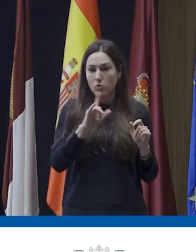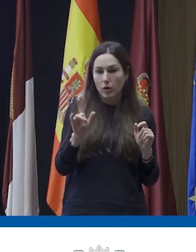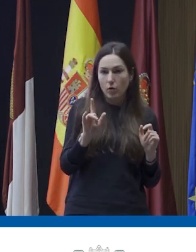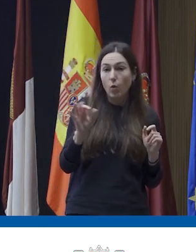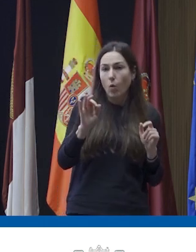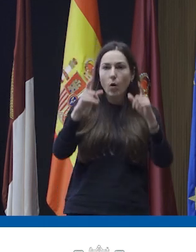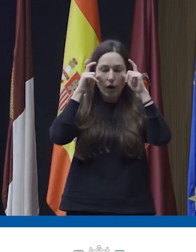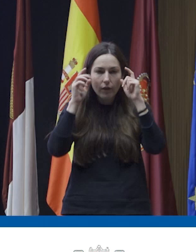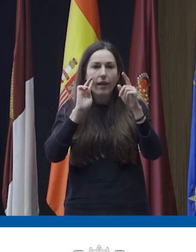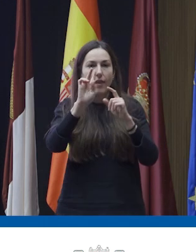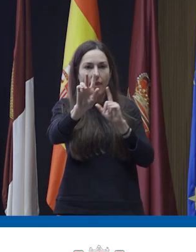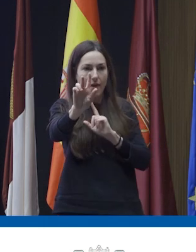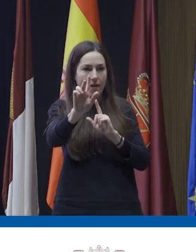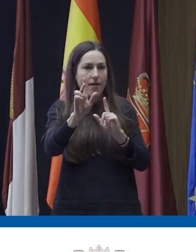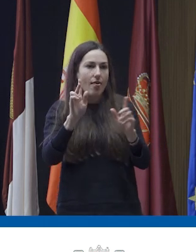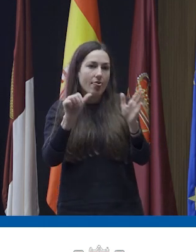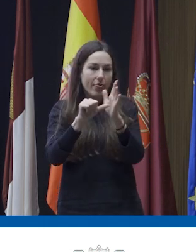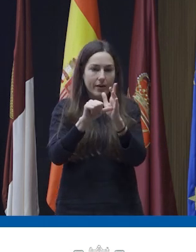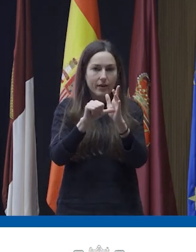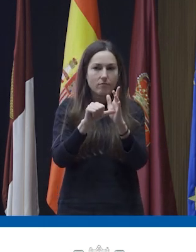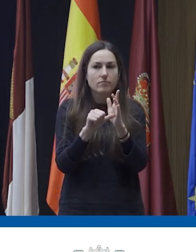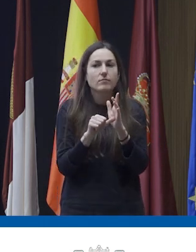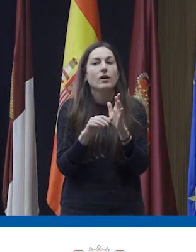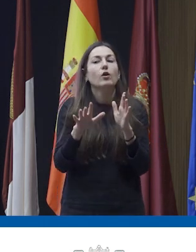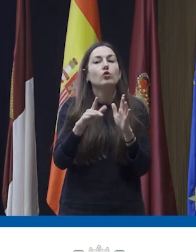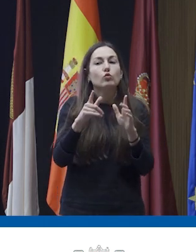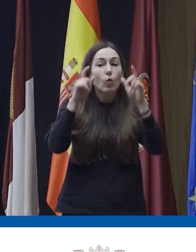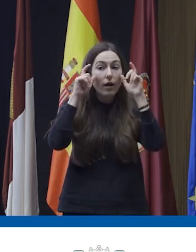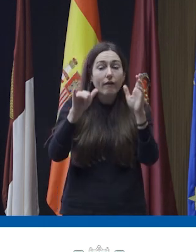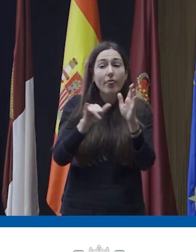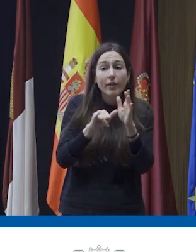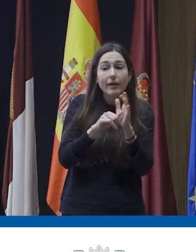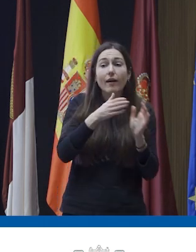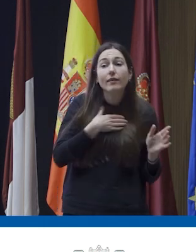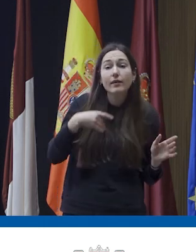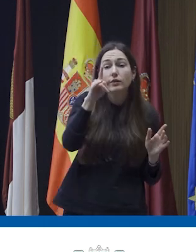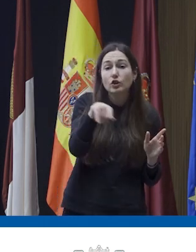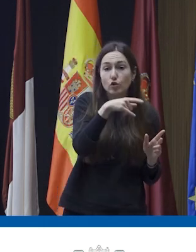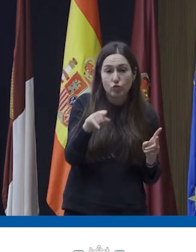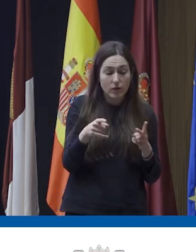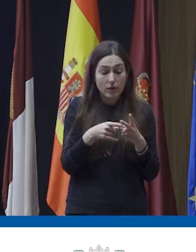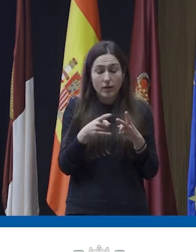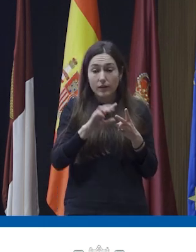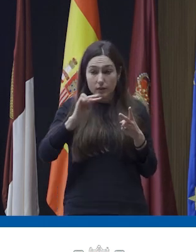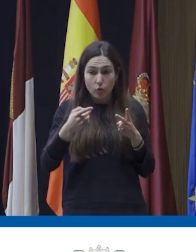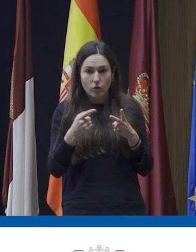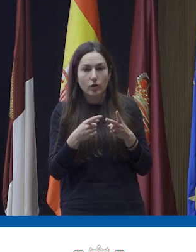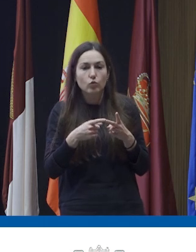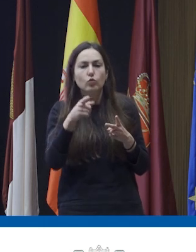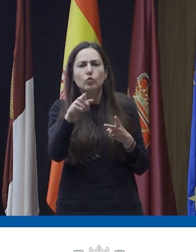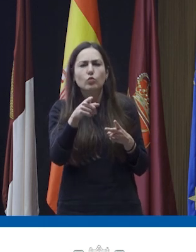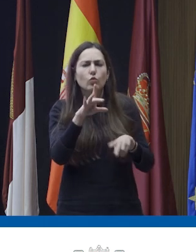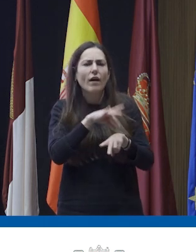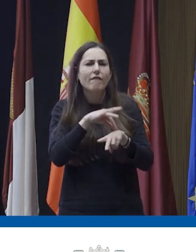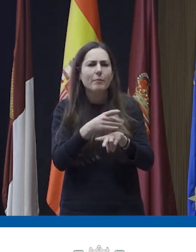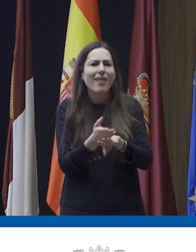y de cerca, o sea, quieres llevar gafas de cerca, esa es la primera pregunta. Y la segunda es si tienes una patología previa que pueda condicionar